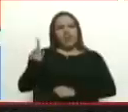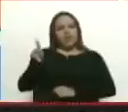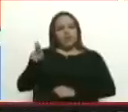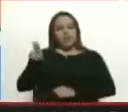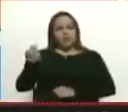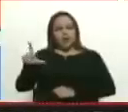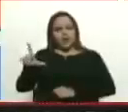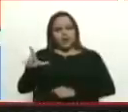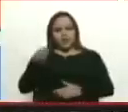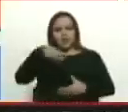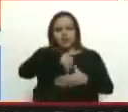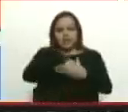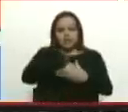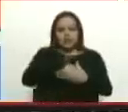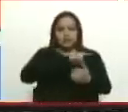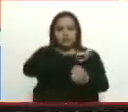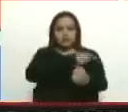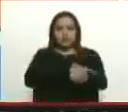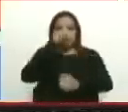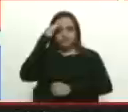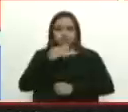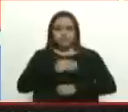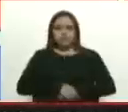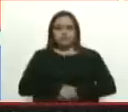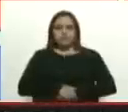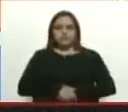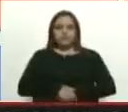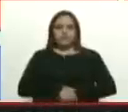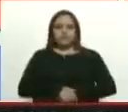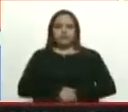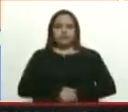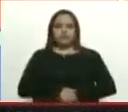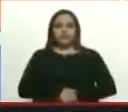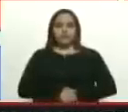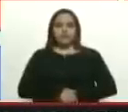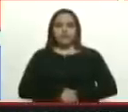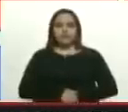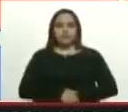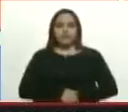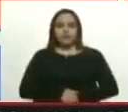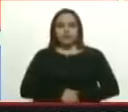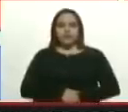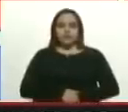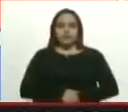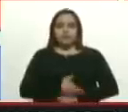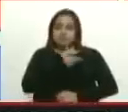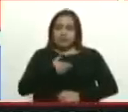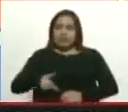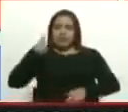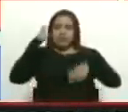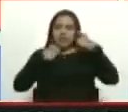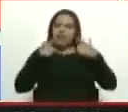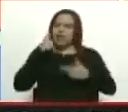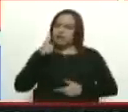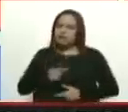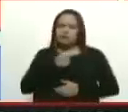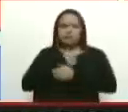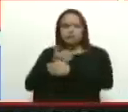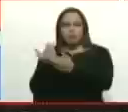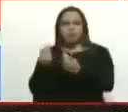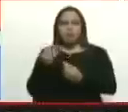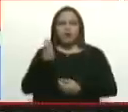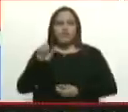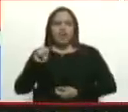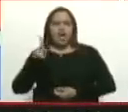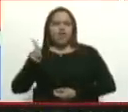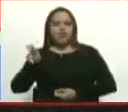Lo alertó. Hermano como era, pero claro, el comandante Chávez quería mucho también a Baduel. Y